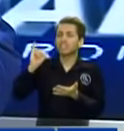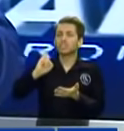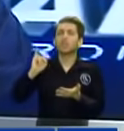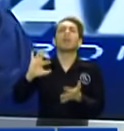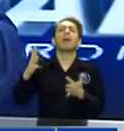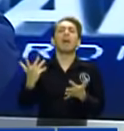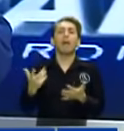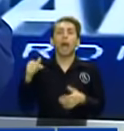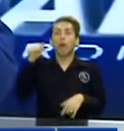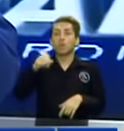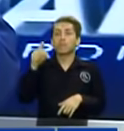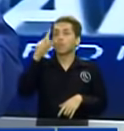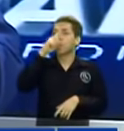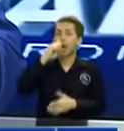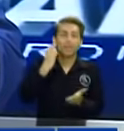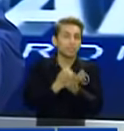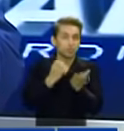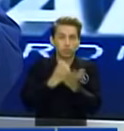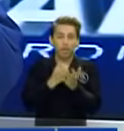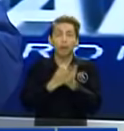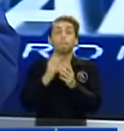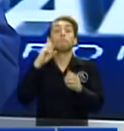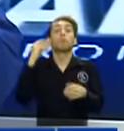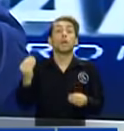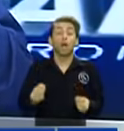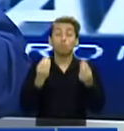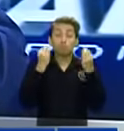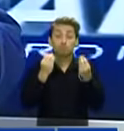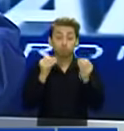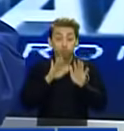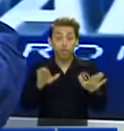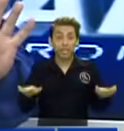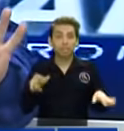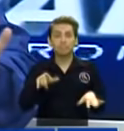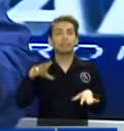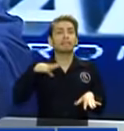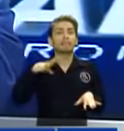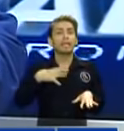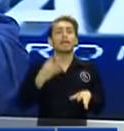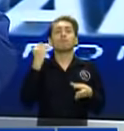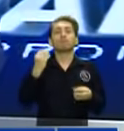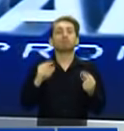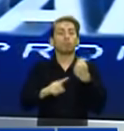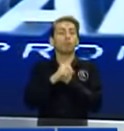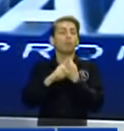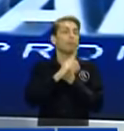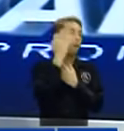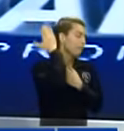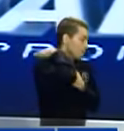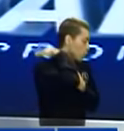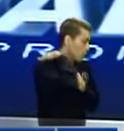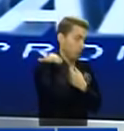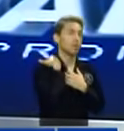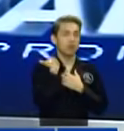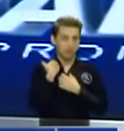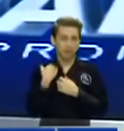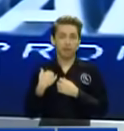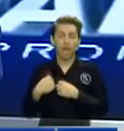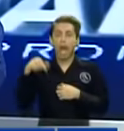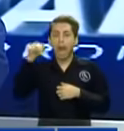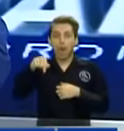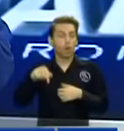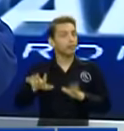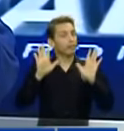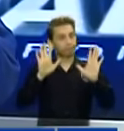que no hay escuelas. ¿Por qué? Porque la mayoría de los virus son los que padecen problemas pulmonares. Entonces, ahorita vamos a mantener la restricción de las